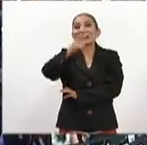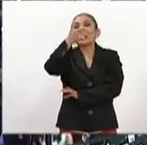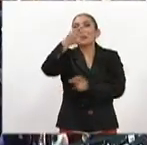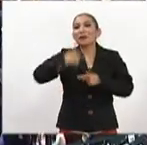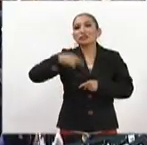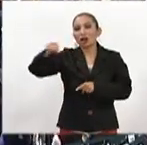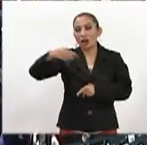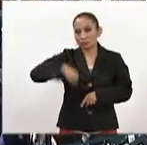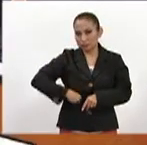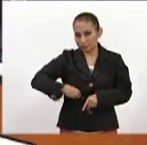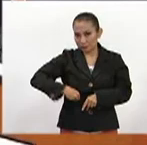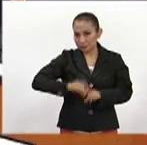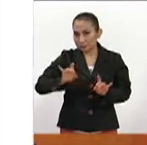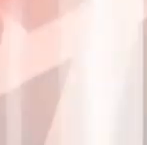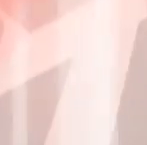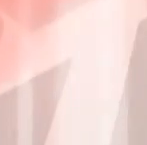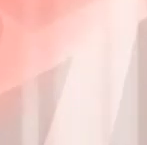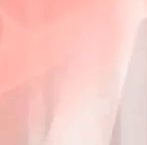1,937 personas.